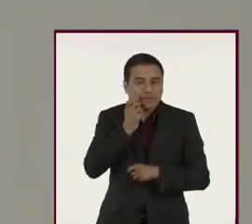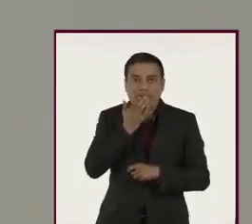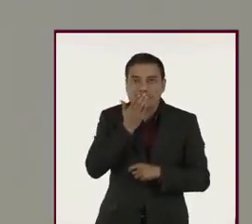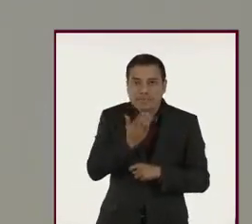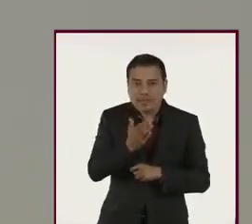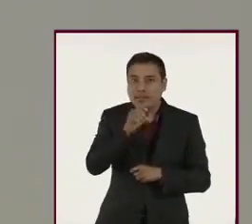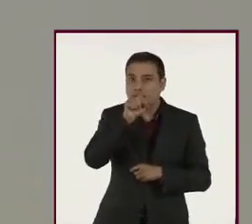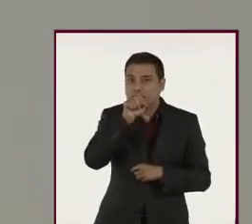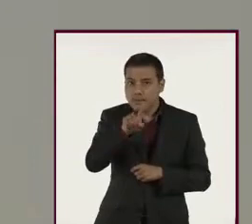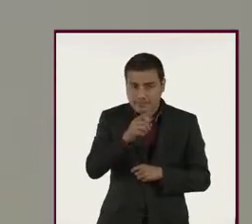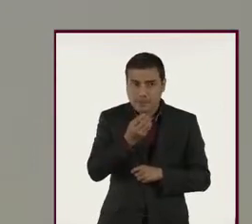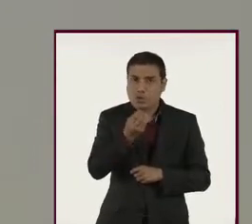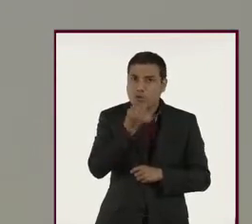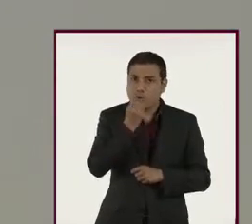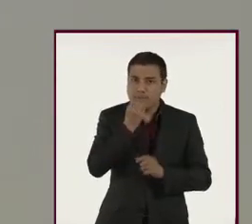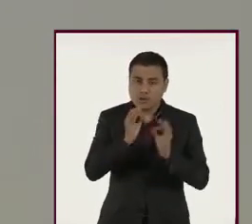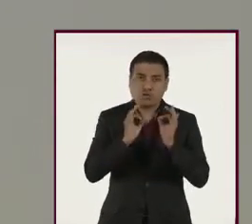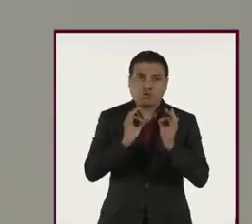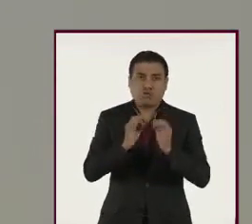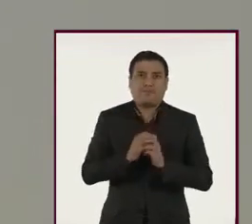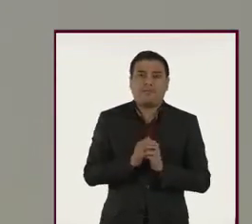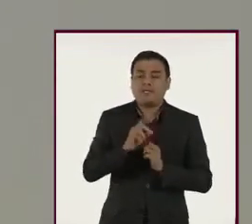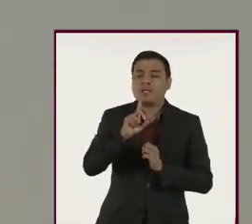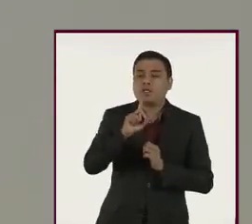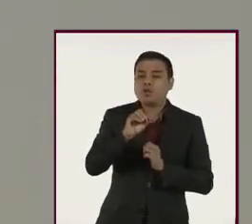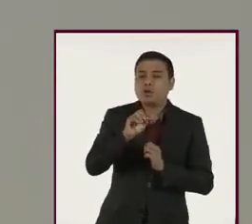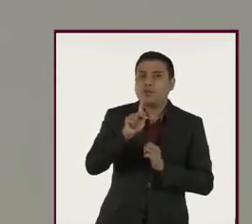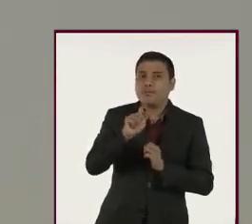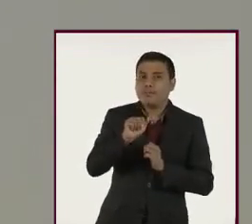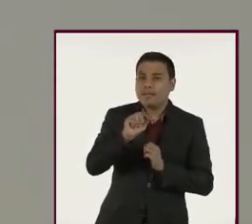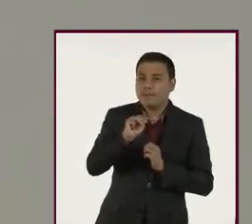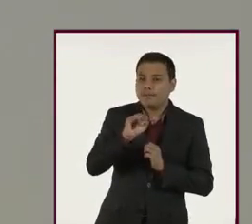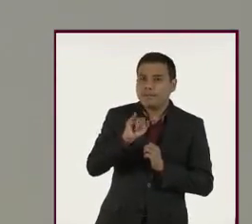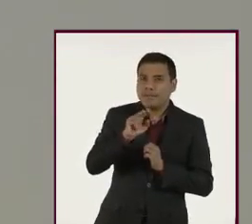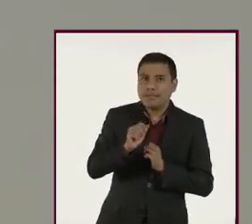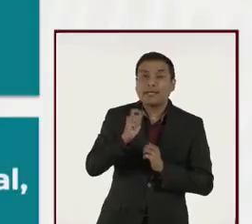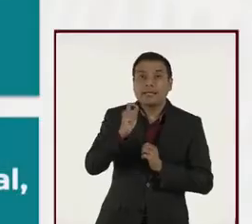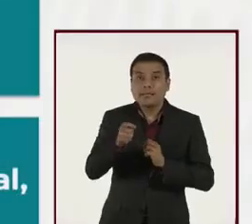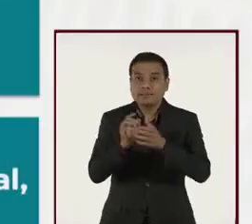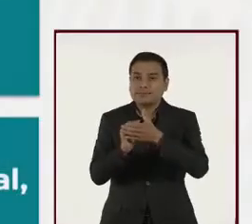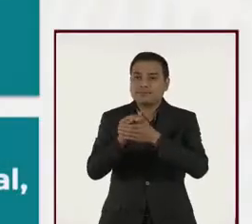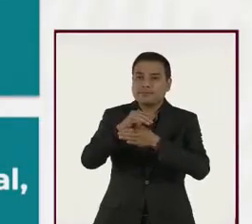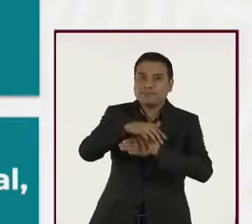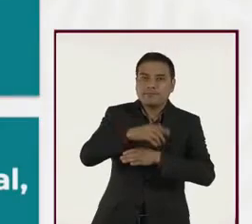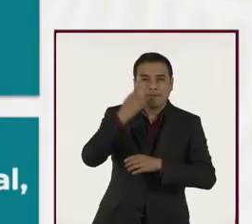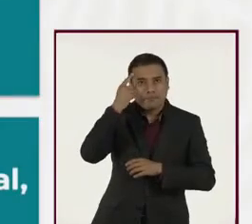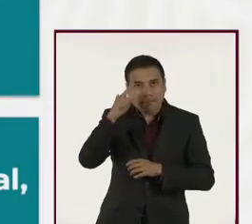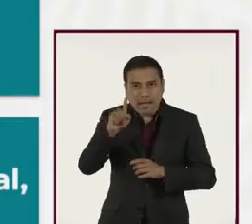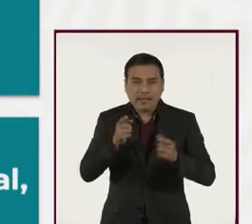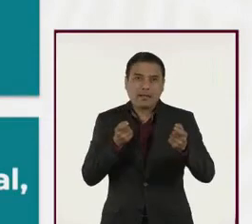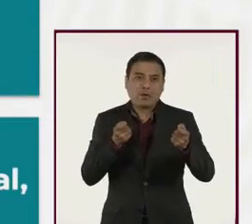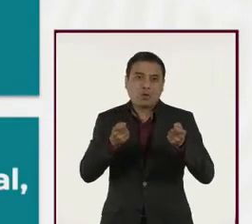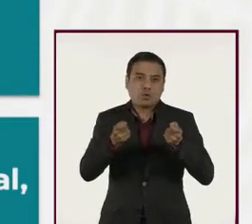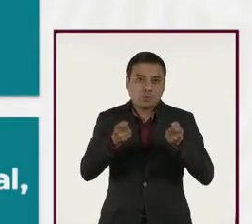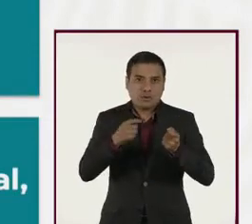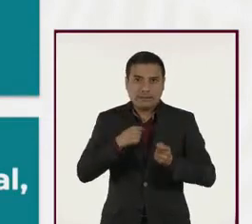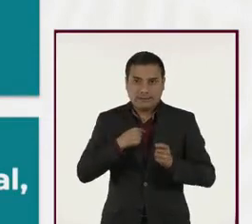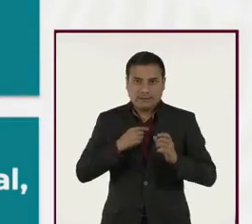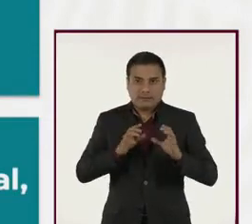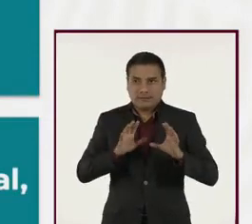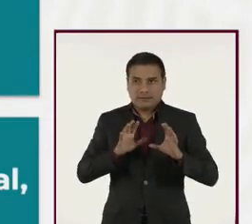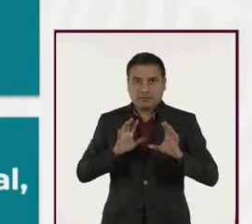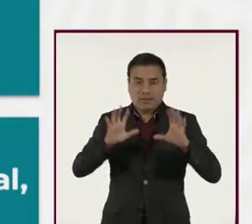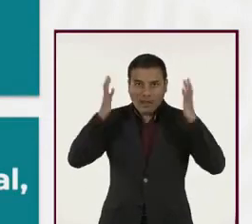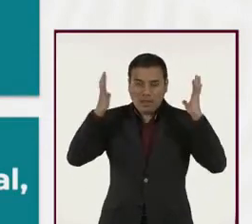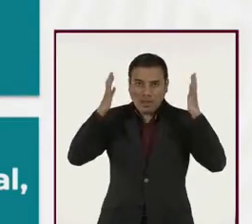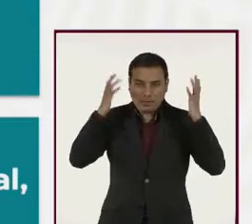con el apetito, mientras que la dopamina es otro neurotransmisor que está asociado principalmente al control de los impulsos. En las